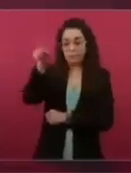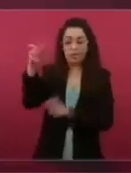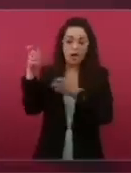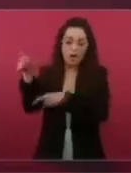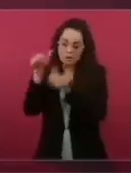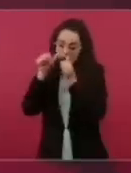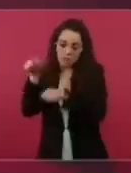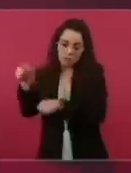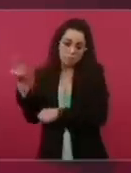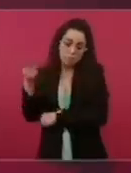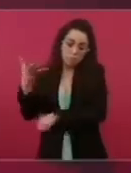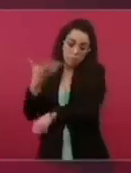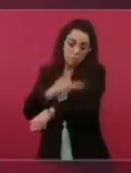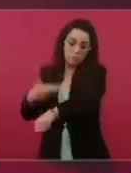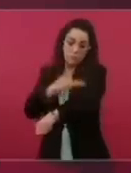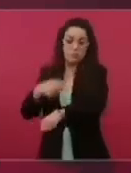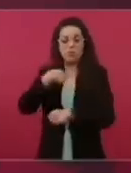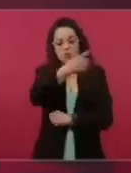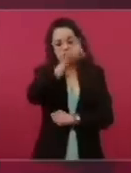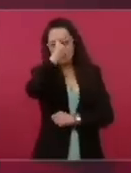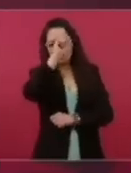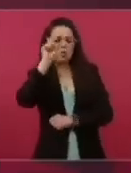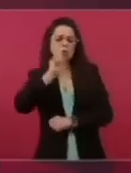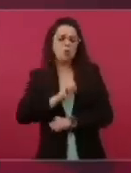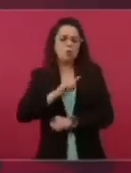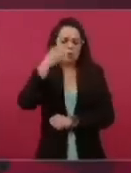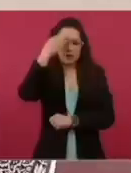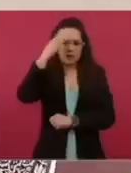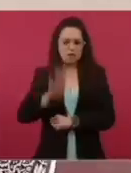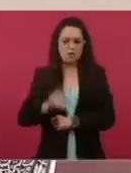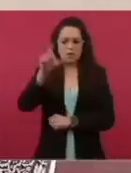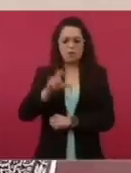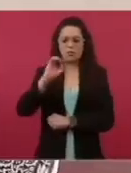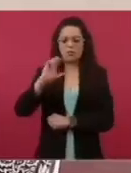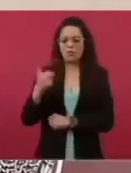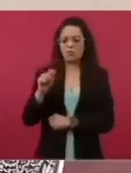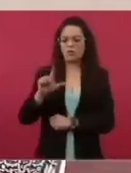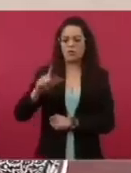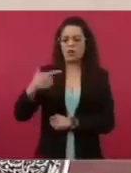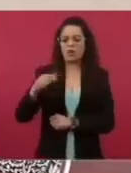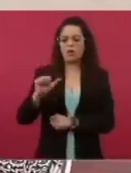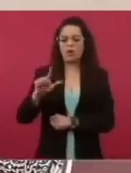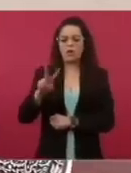le aconsejaría a la señora Xochitl Gálvez, pues es que,